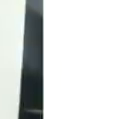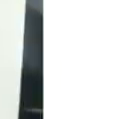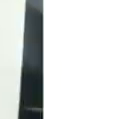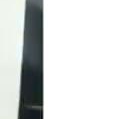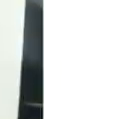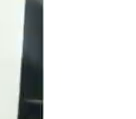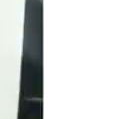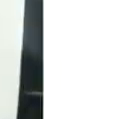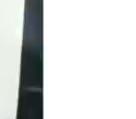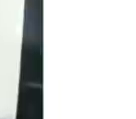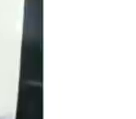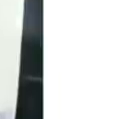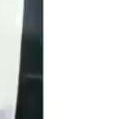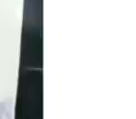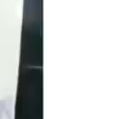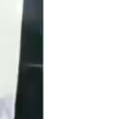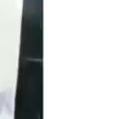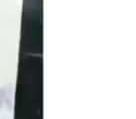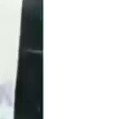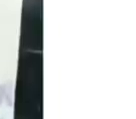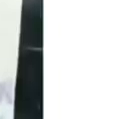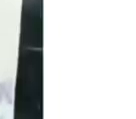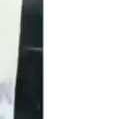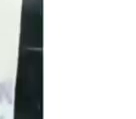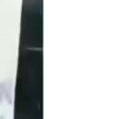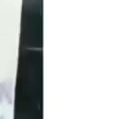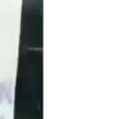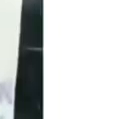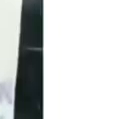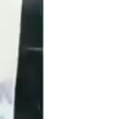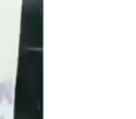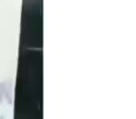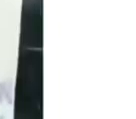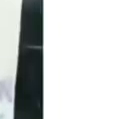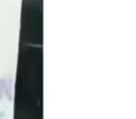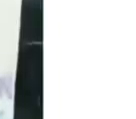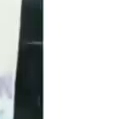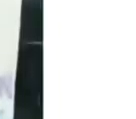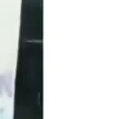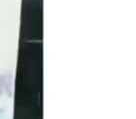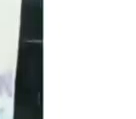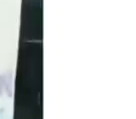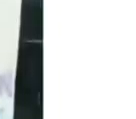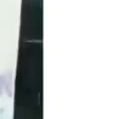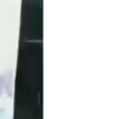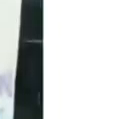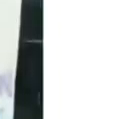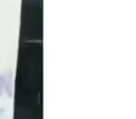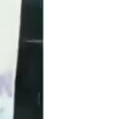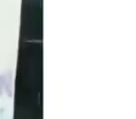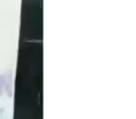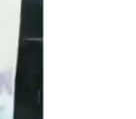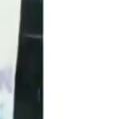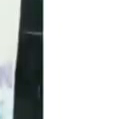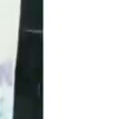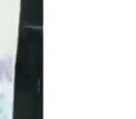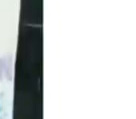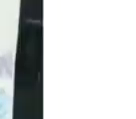habló porque resiste en una ciudad que le debe sus colores a los éxodos que la